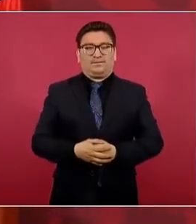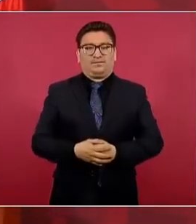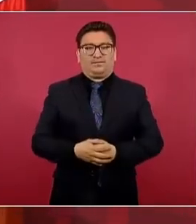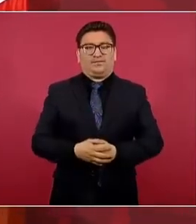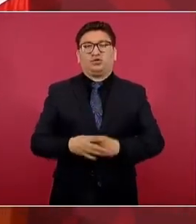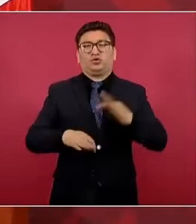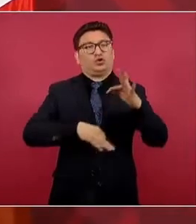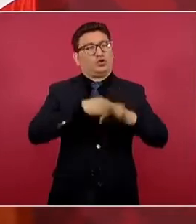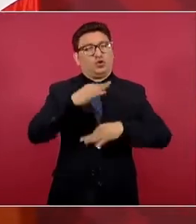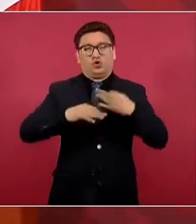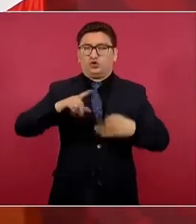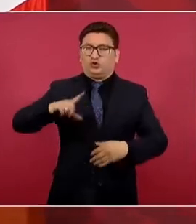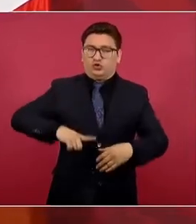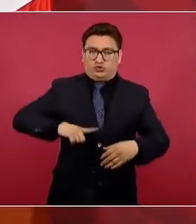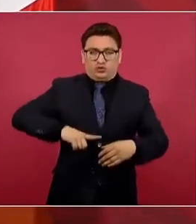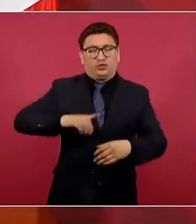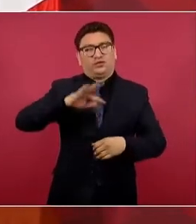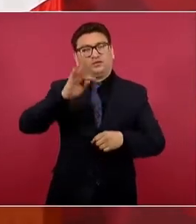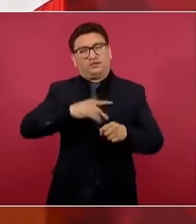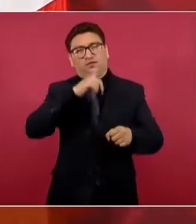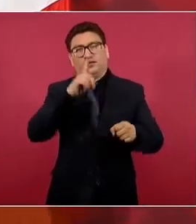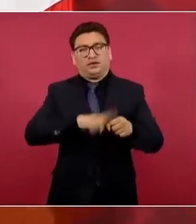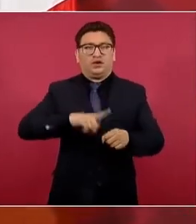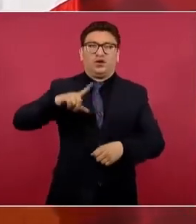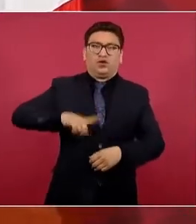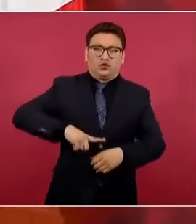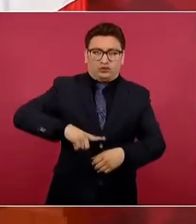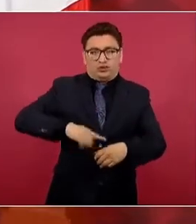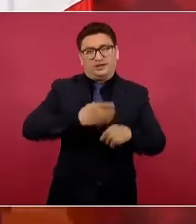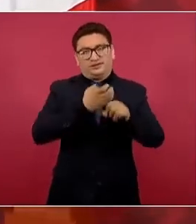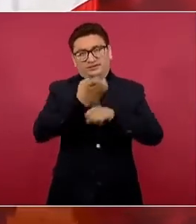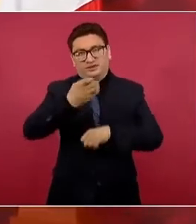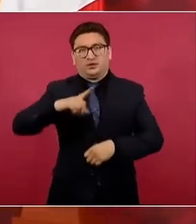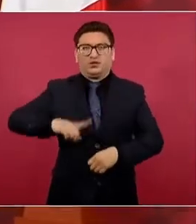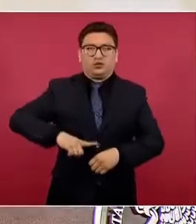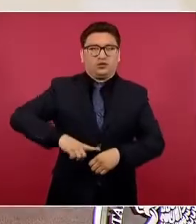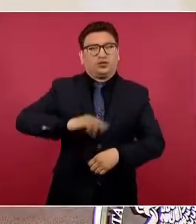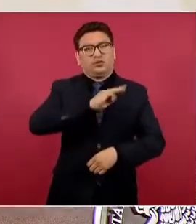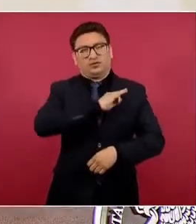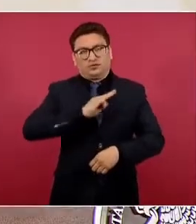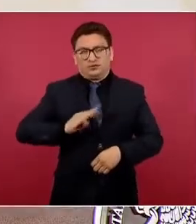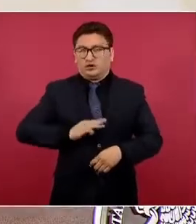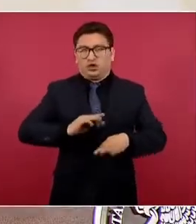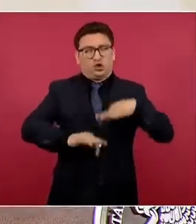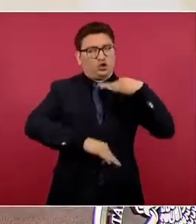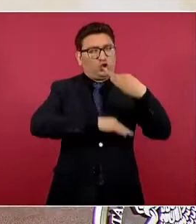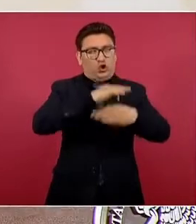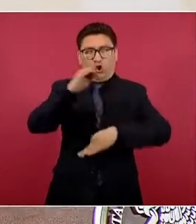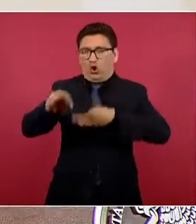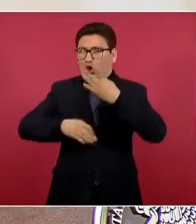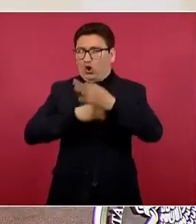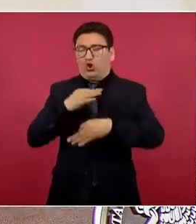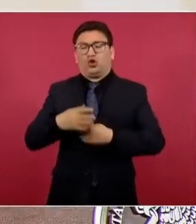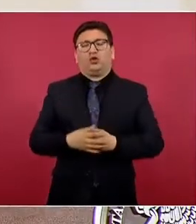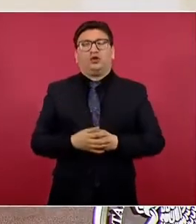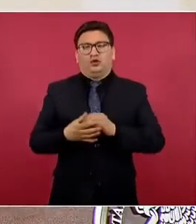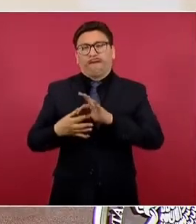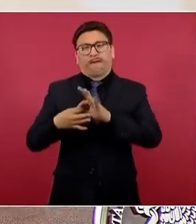el gobierno federal, los gobiernos estatales, los gobiernos municipales, todos vamos